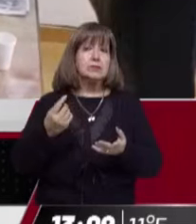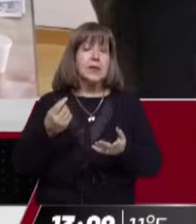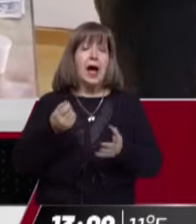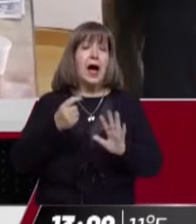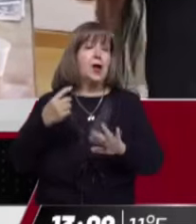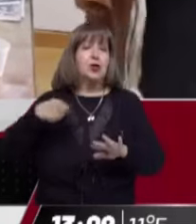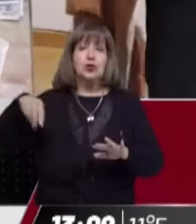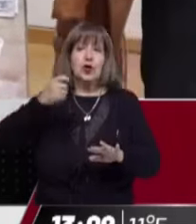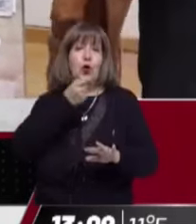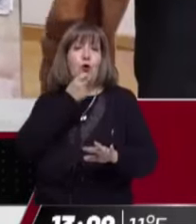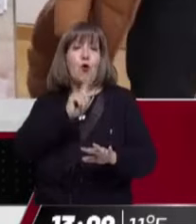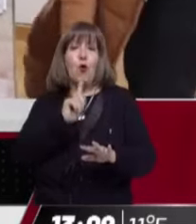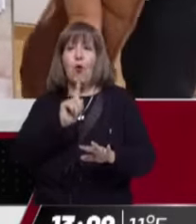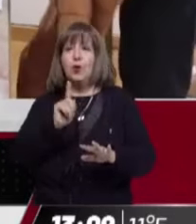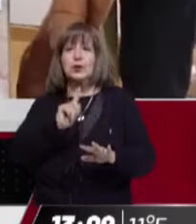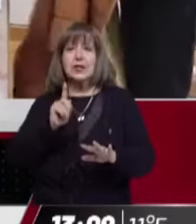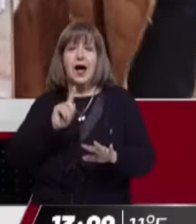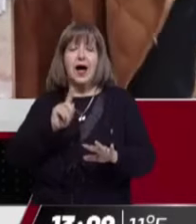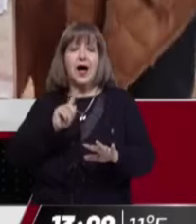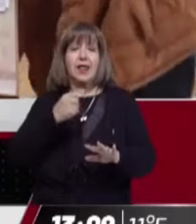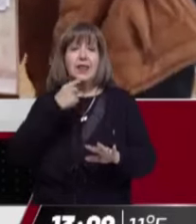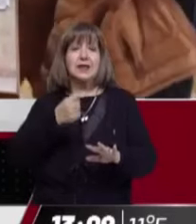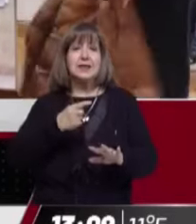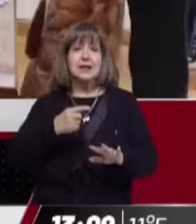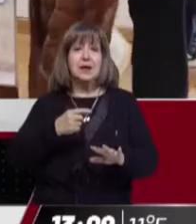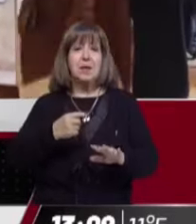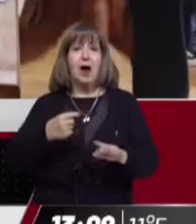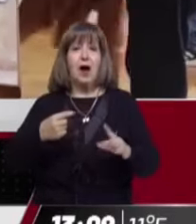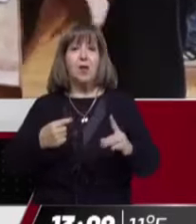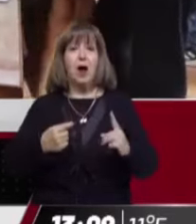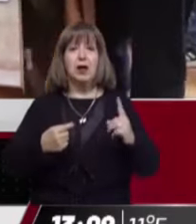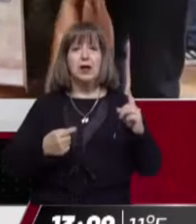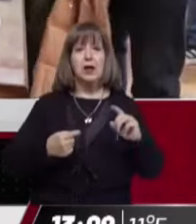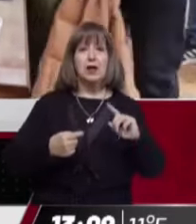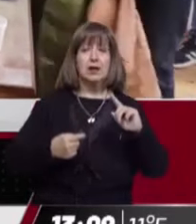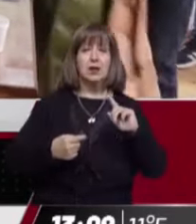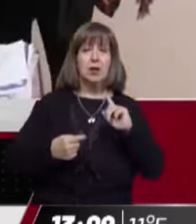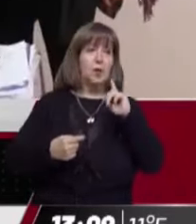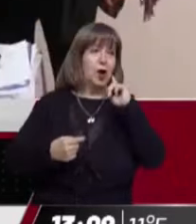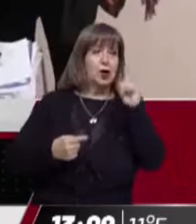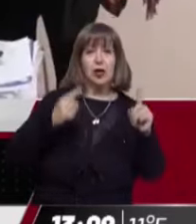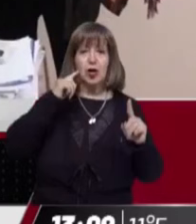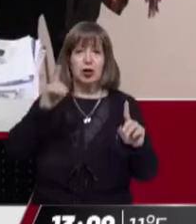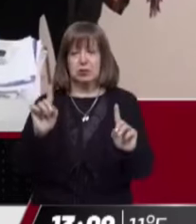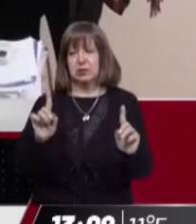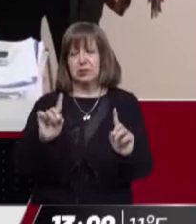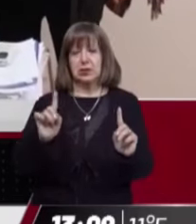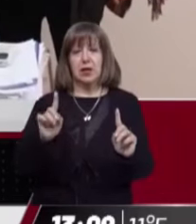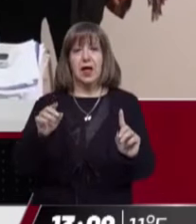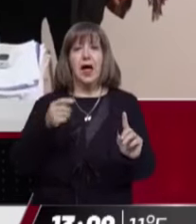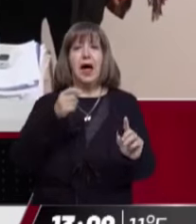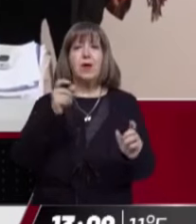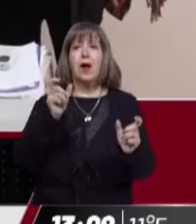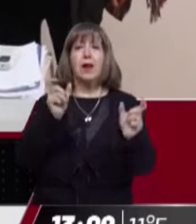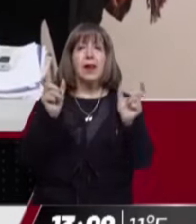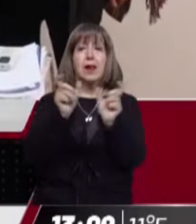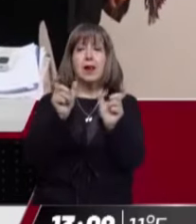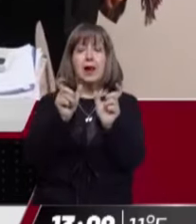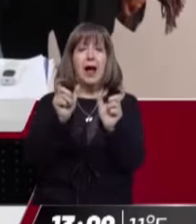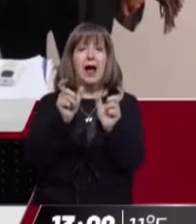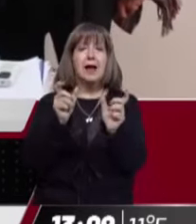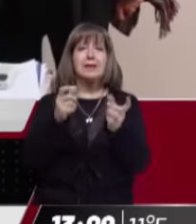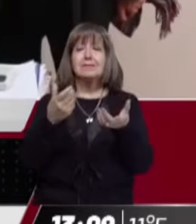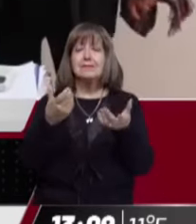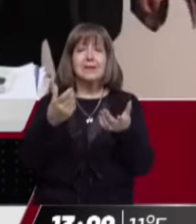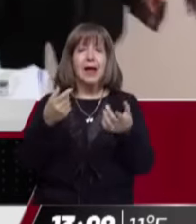nos gusta hablar tanto en términos de rounds y de pelea. En realidad lo que tenemos es una controversia en